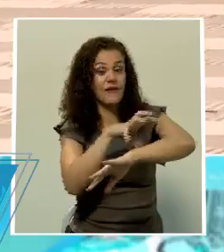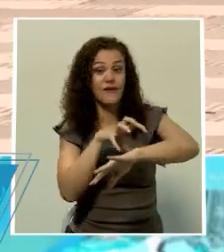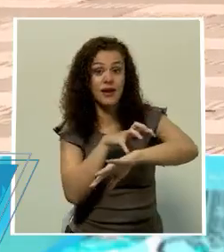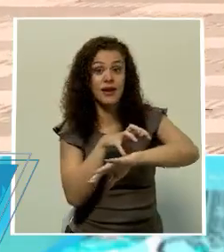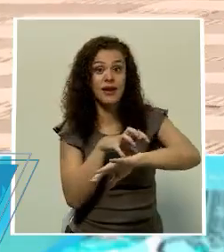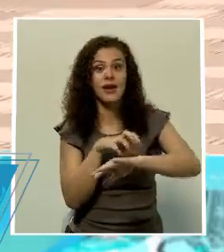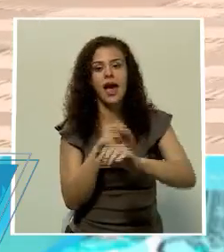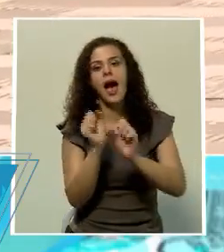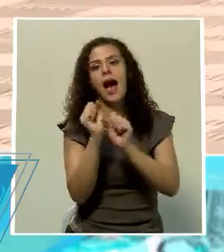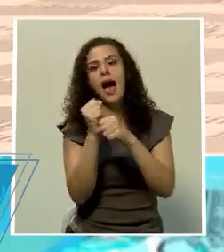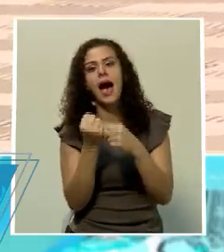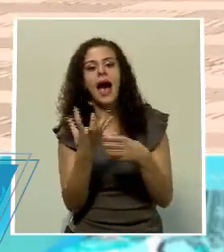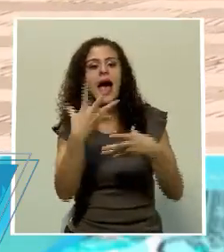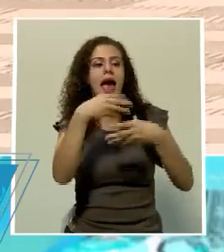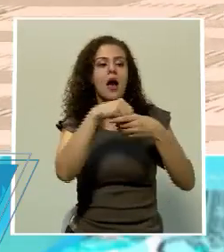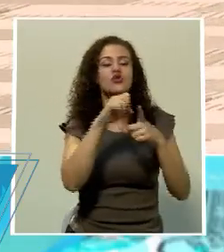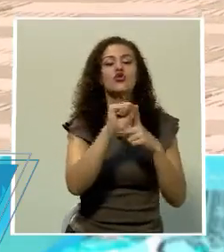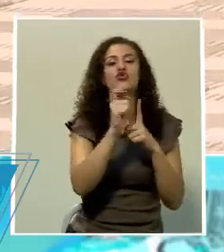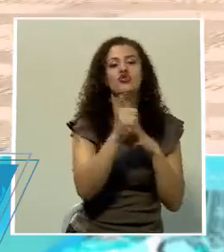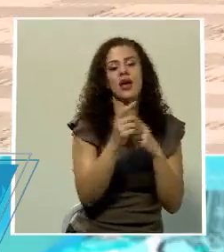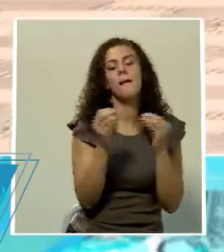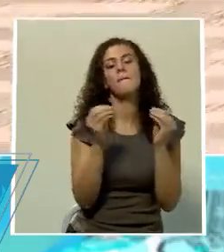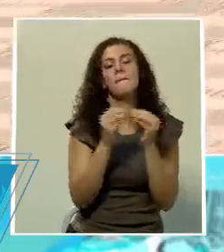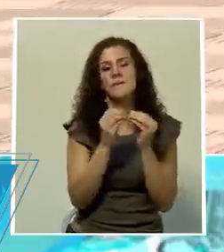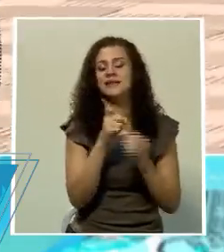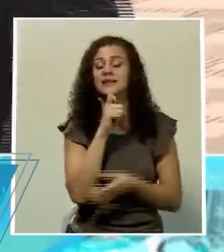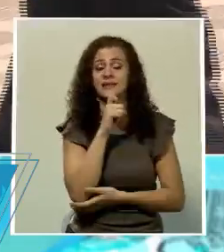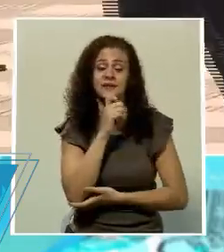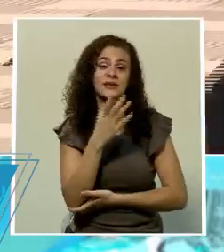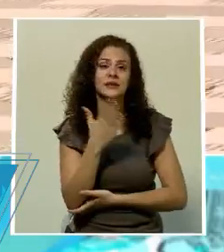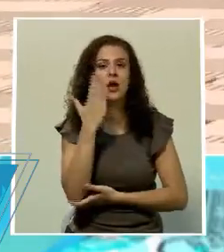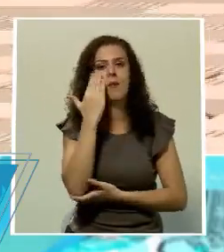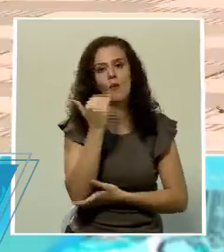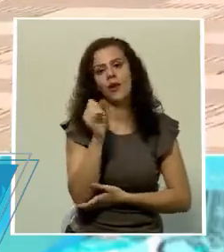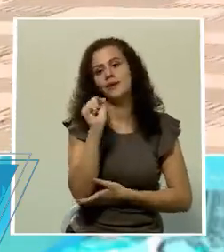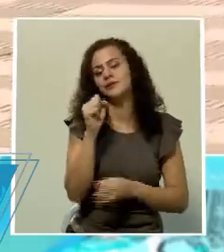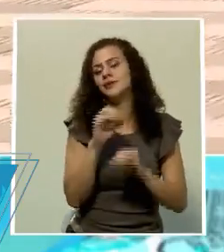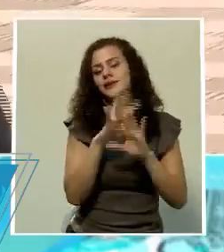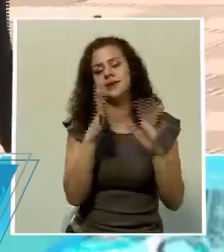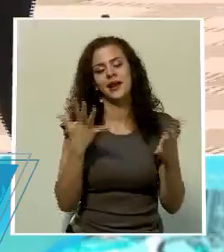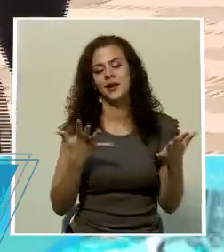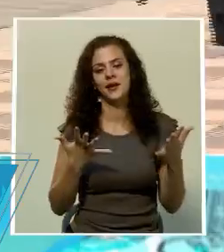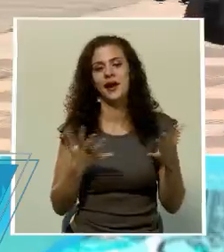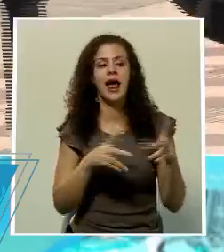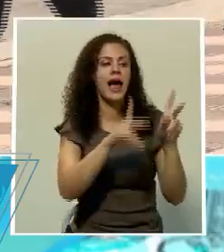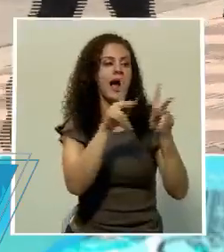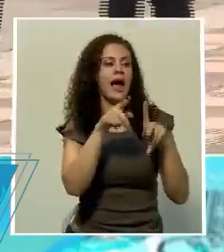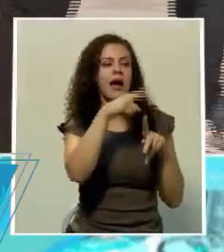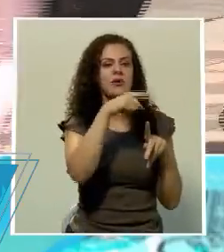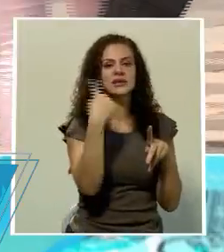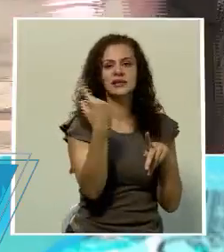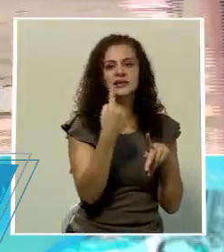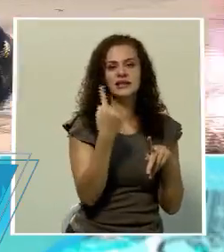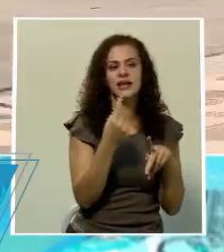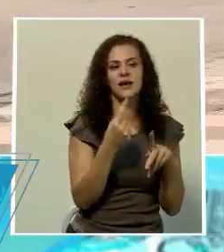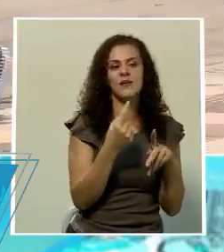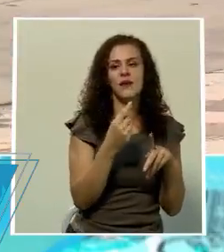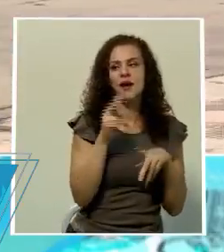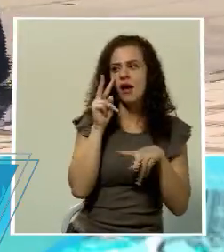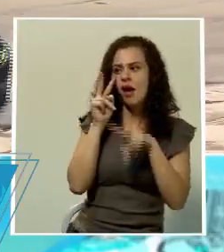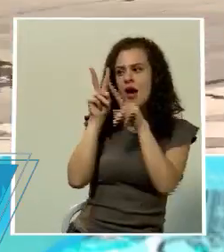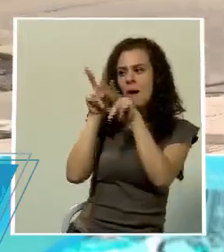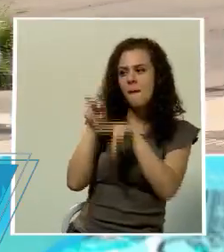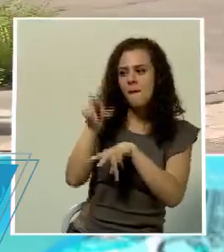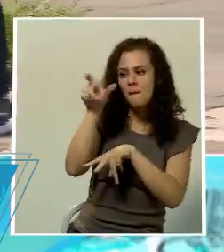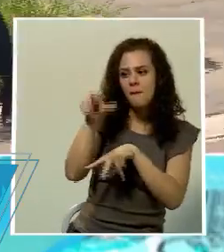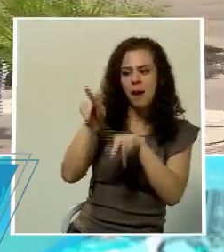que la inclusión en sociedad sea un poco más difícil, porque definitivamente las personas siempre van a tender a